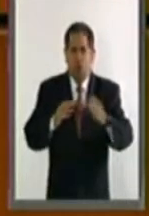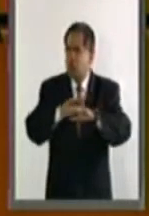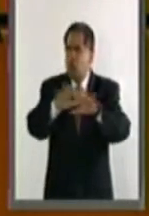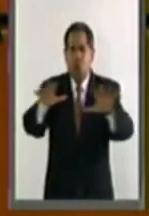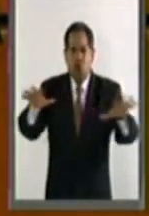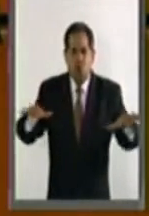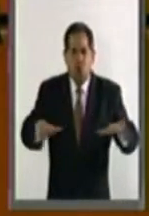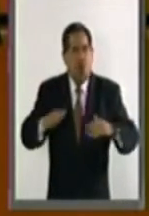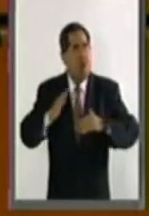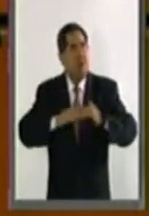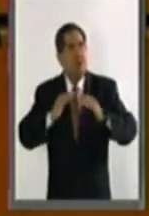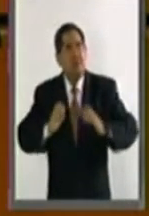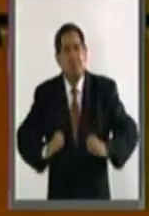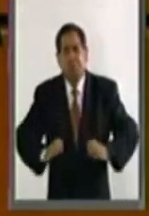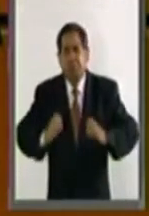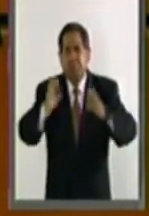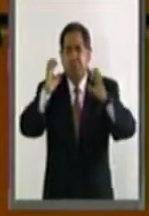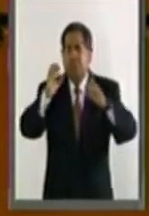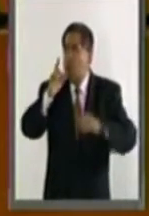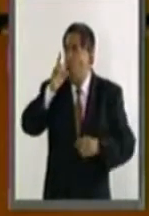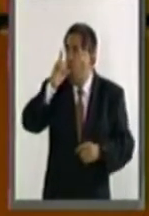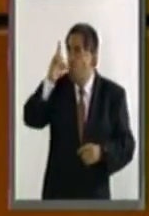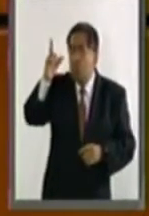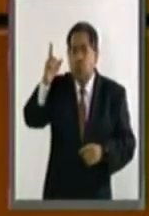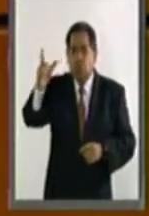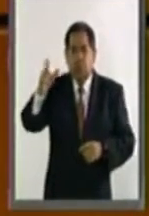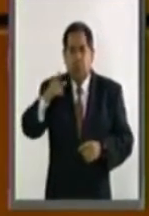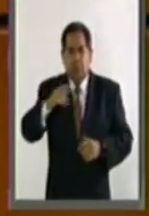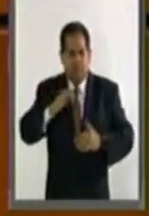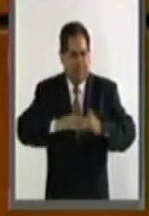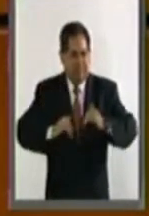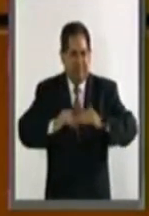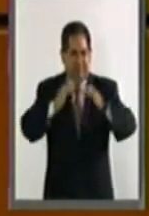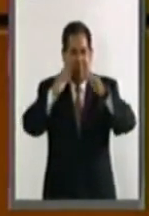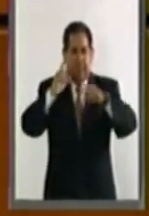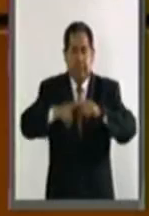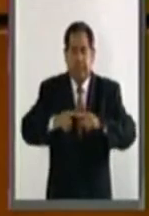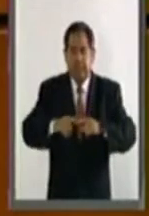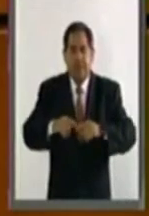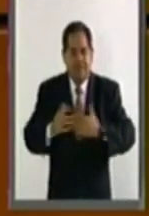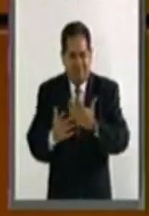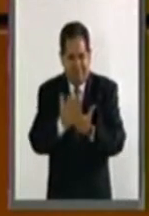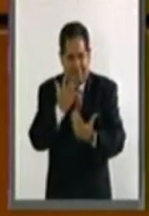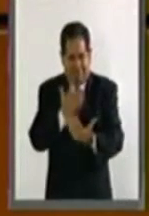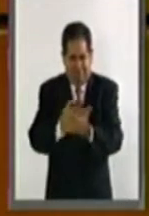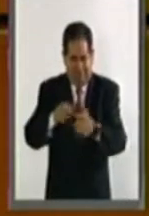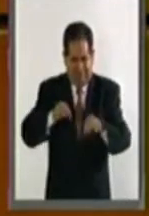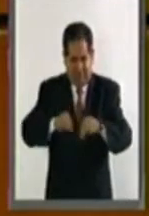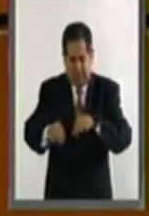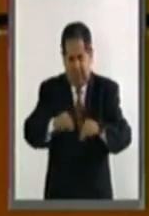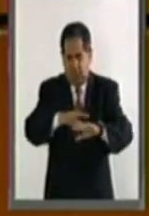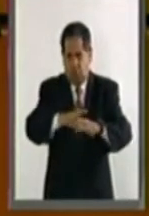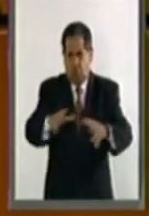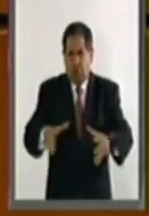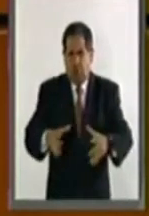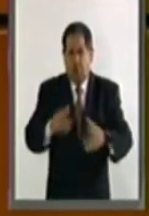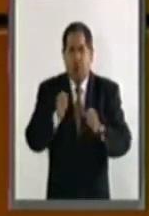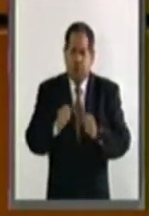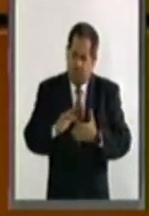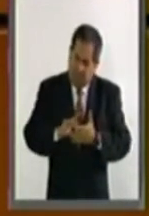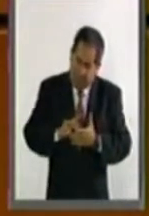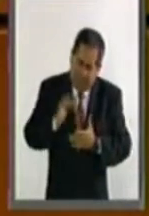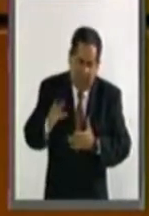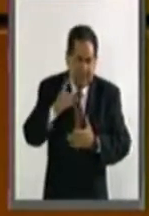todo, la construcción, la luz, la han construido y lo construyen los obreros. Por tal motivo y por eso agradezco a